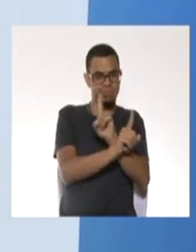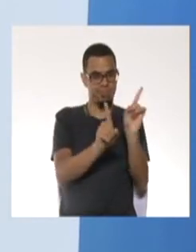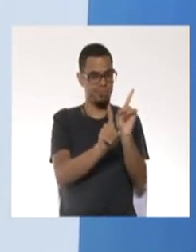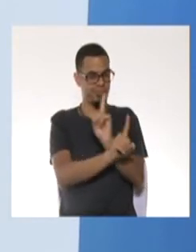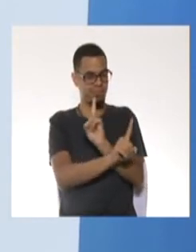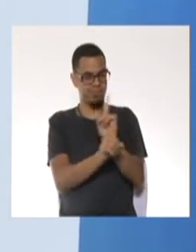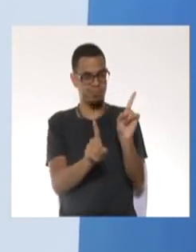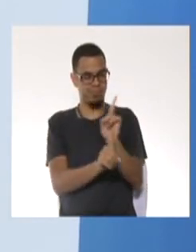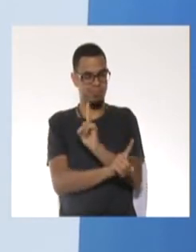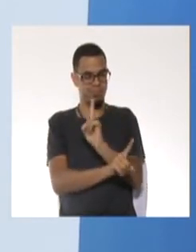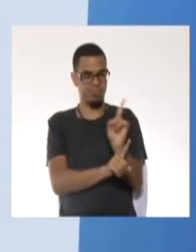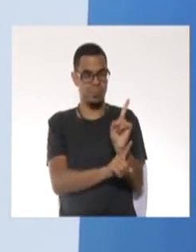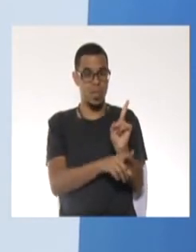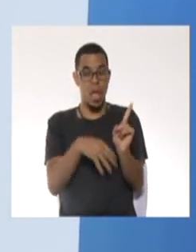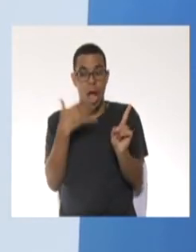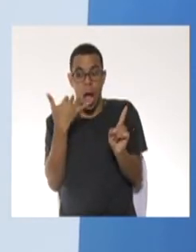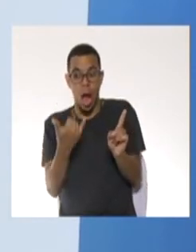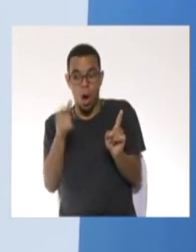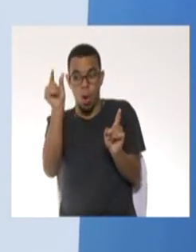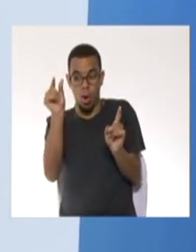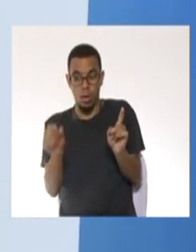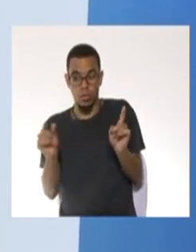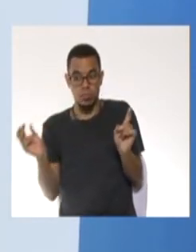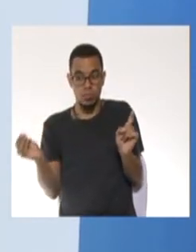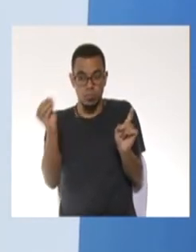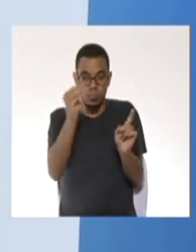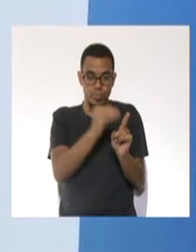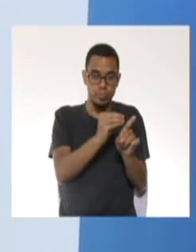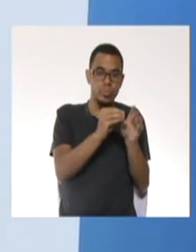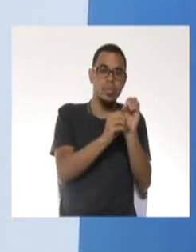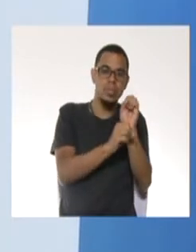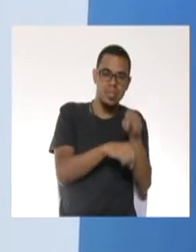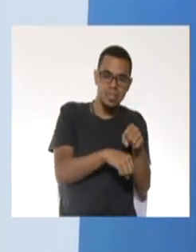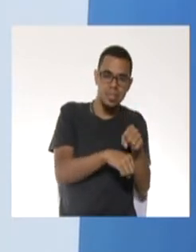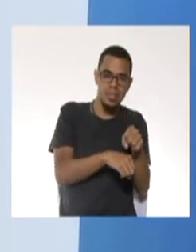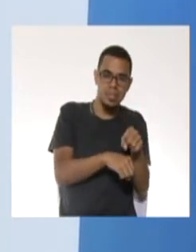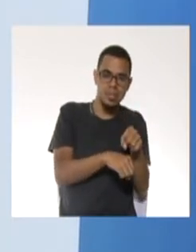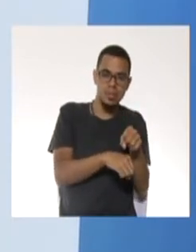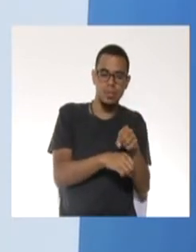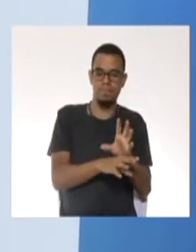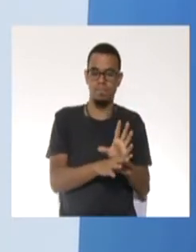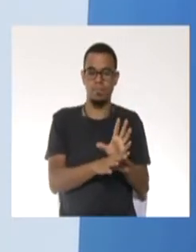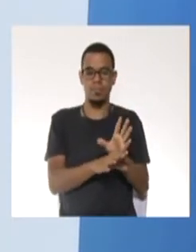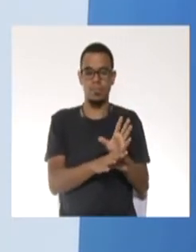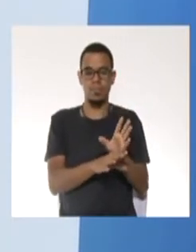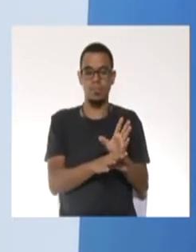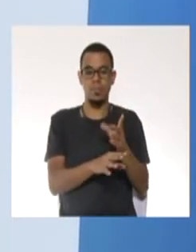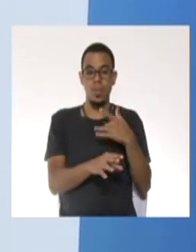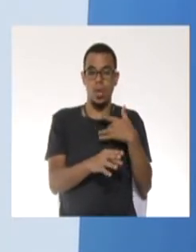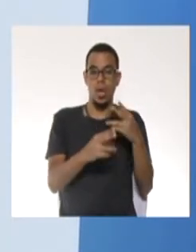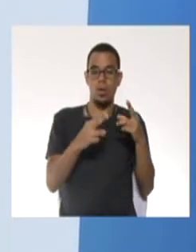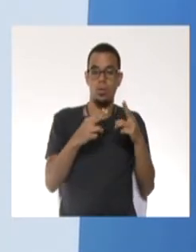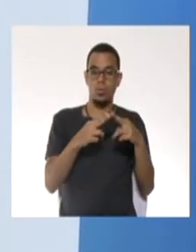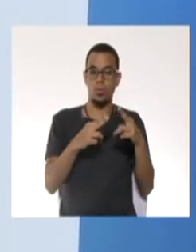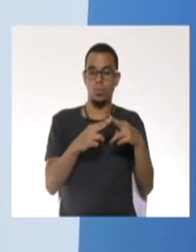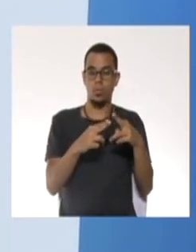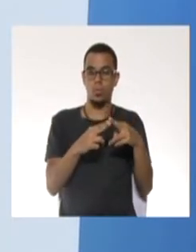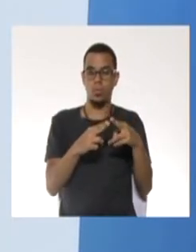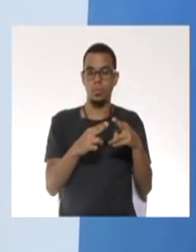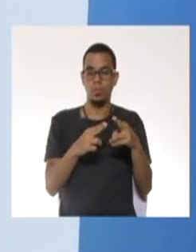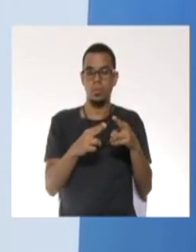ahora sí se consiguen como en la nobleza. En la nobleza conocemos entonces